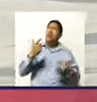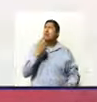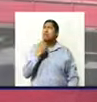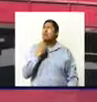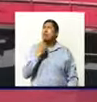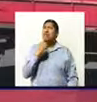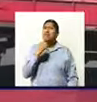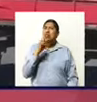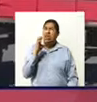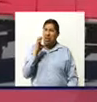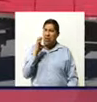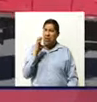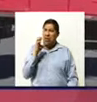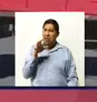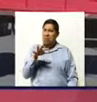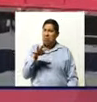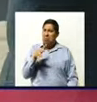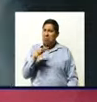más de 100.